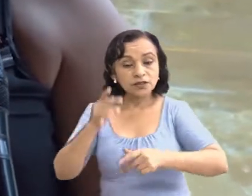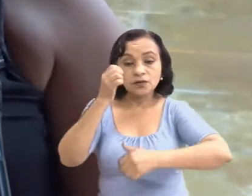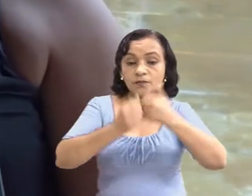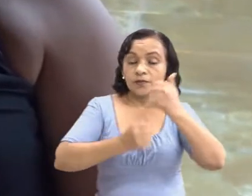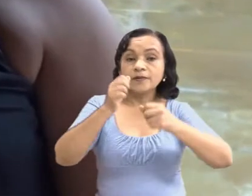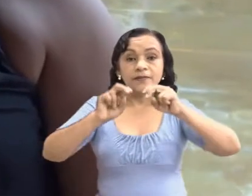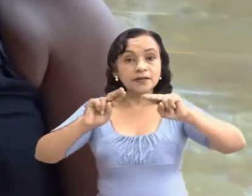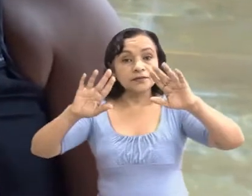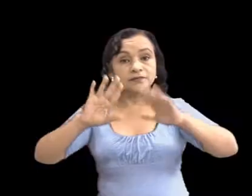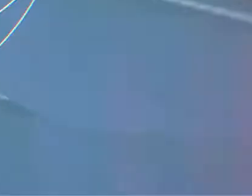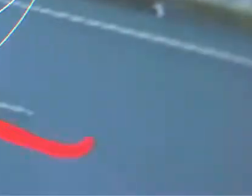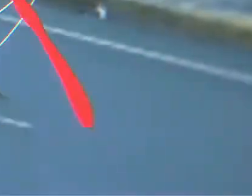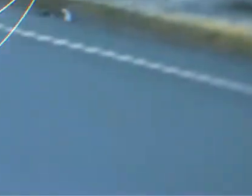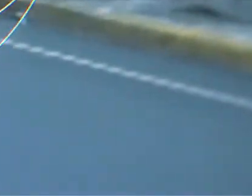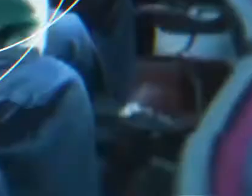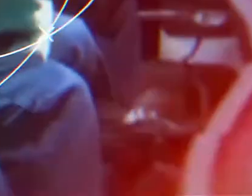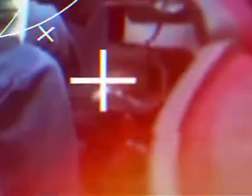un desastre como tal.